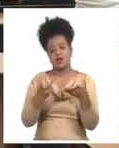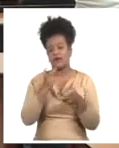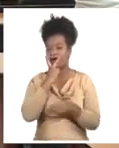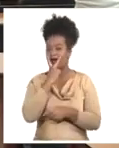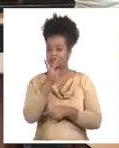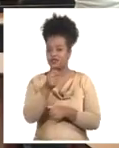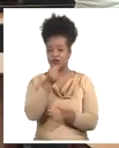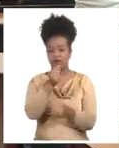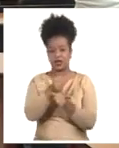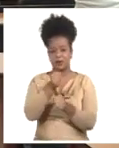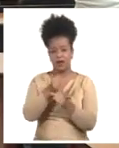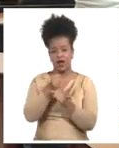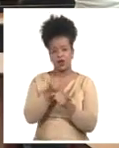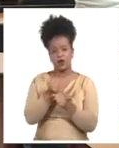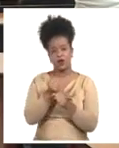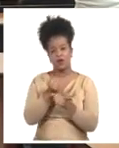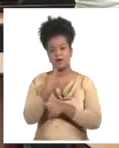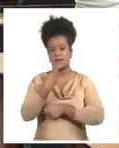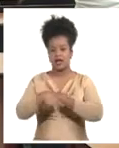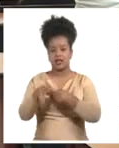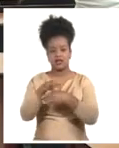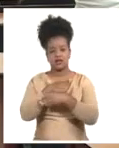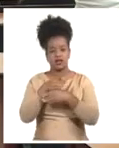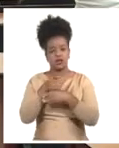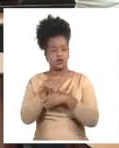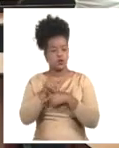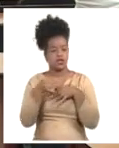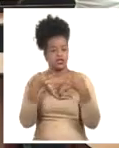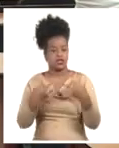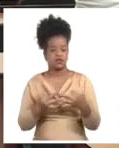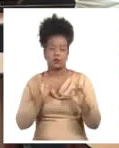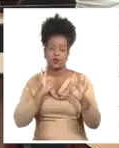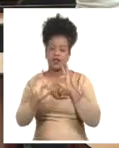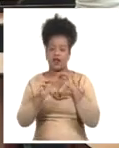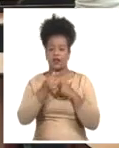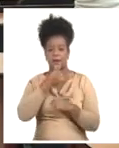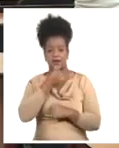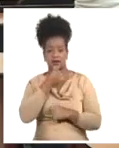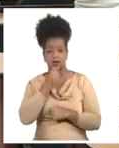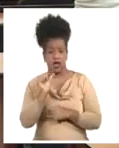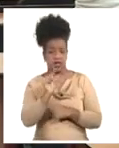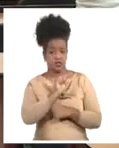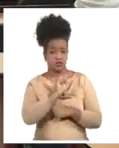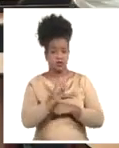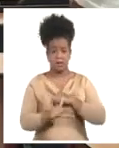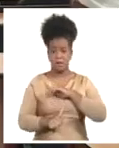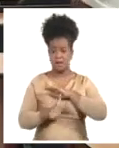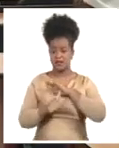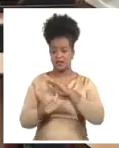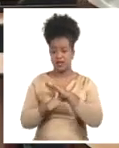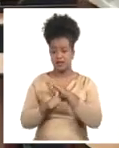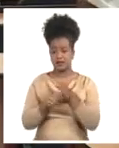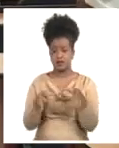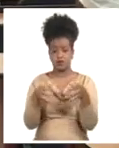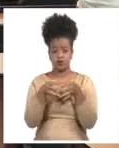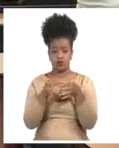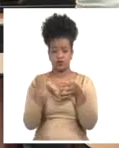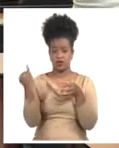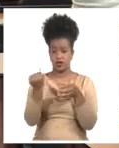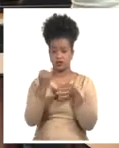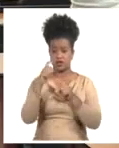los trabajadores en cada país y la seguridad del adulto mayor. Hace unos minutos, el presidente de la Unión Internacional Sindical